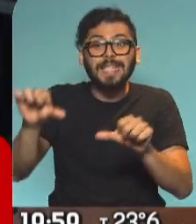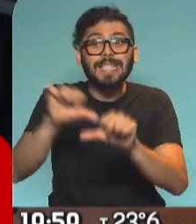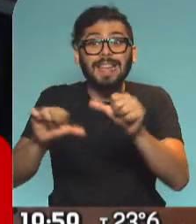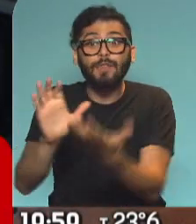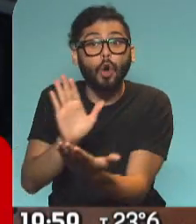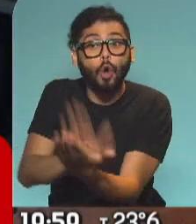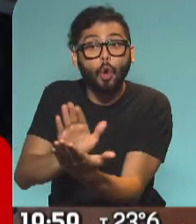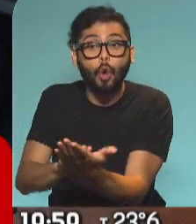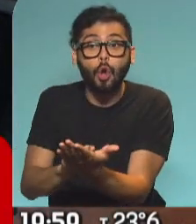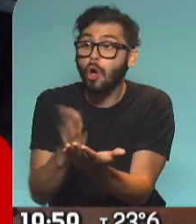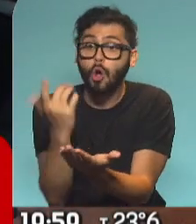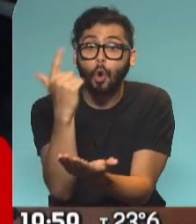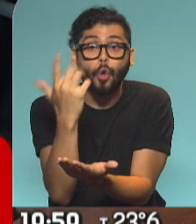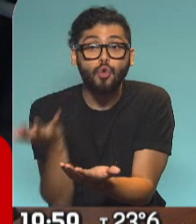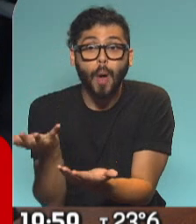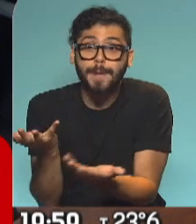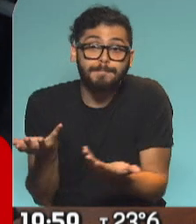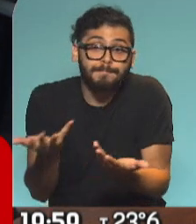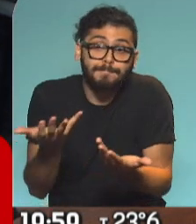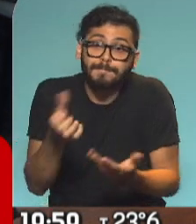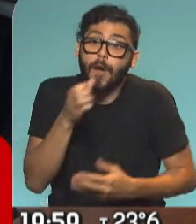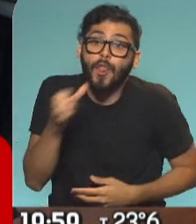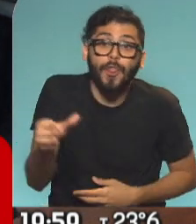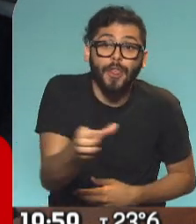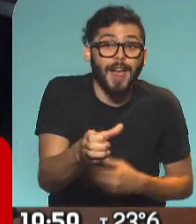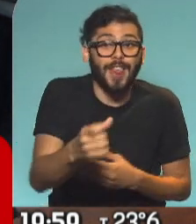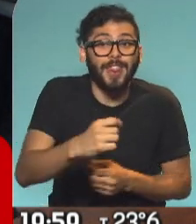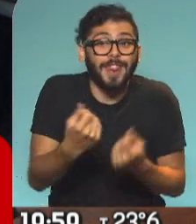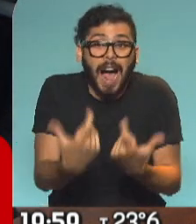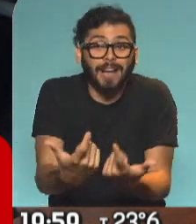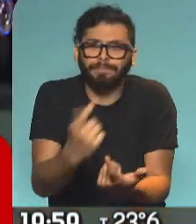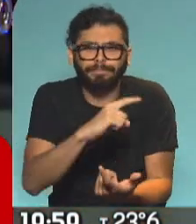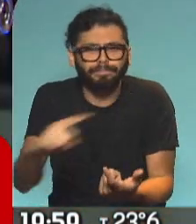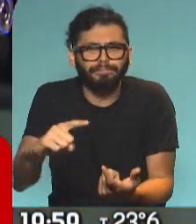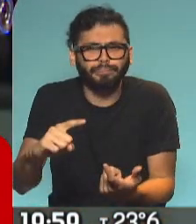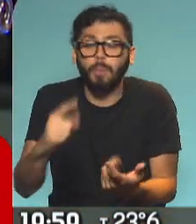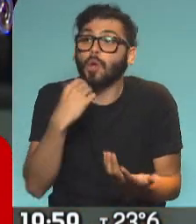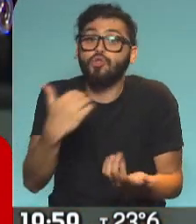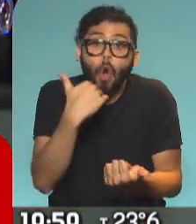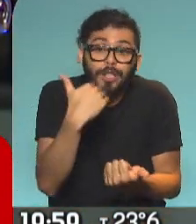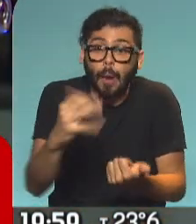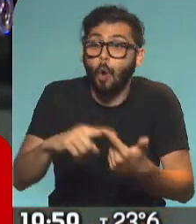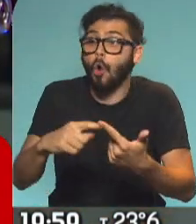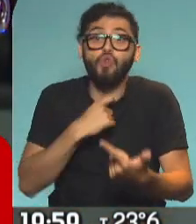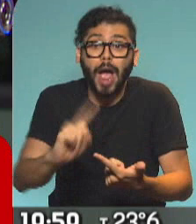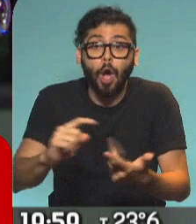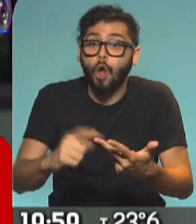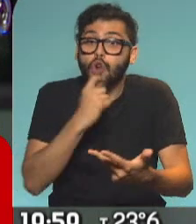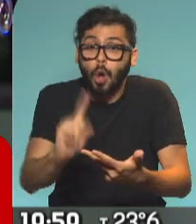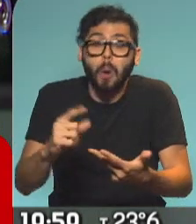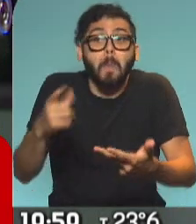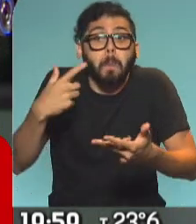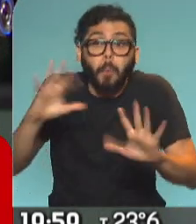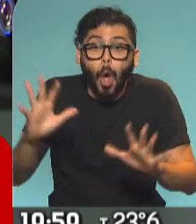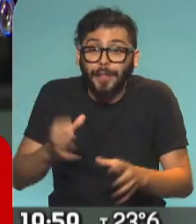darlo, no se lo va a poder dar. ¿Por qué? Porque no sabe, porque no quiere, porque no le gusta o porque piensa que va a